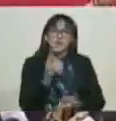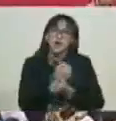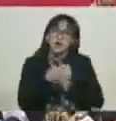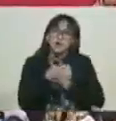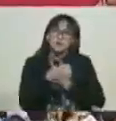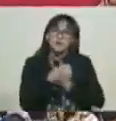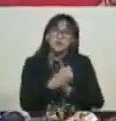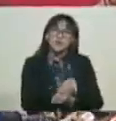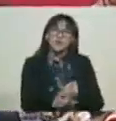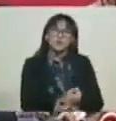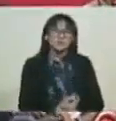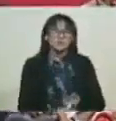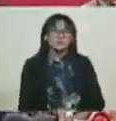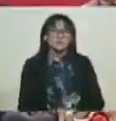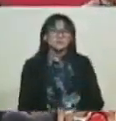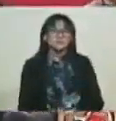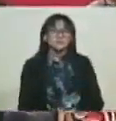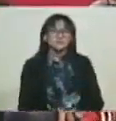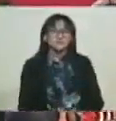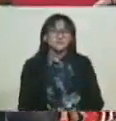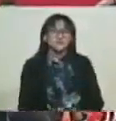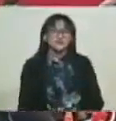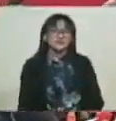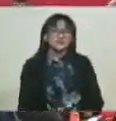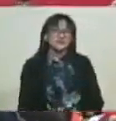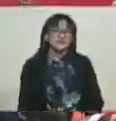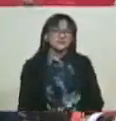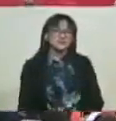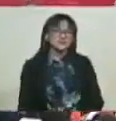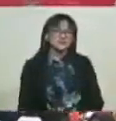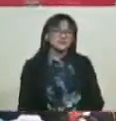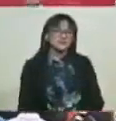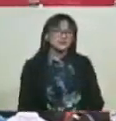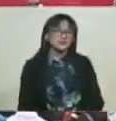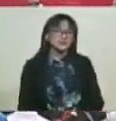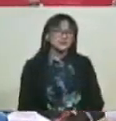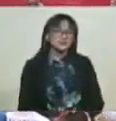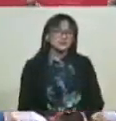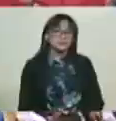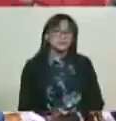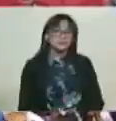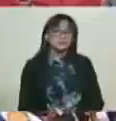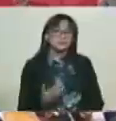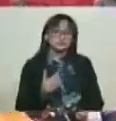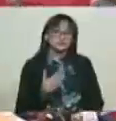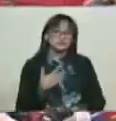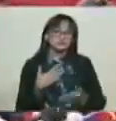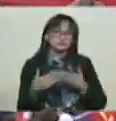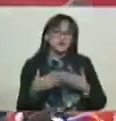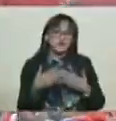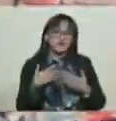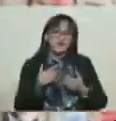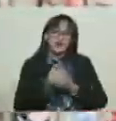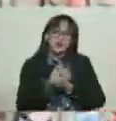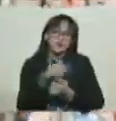que puede recibir uno porque a mí sólo me importa la patria